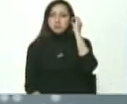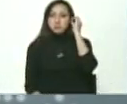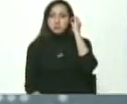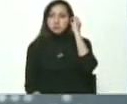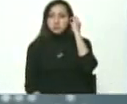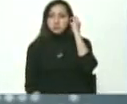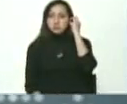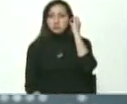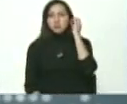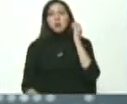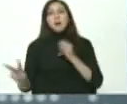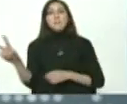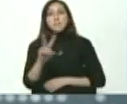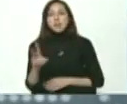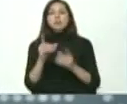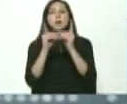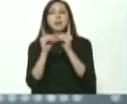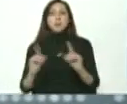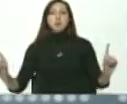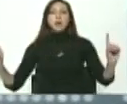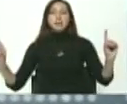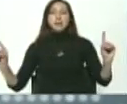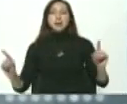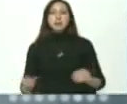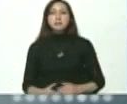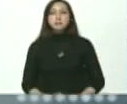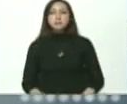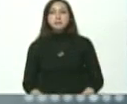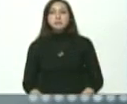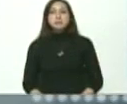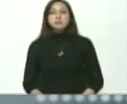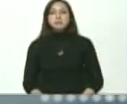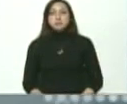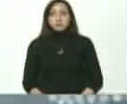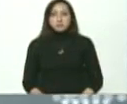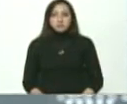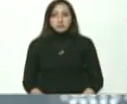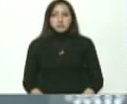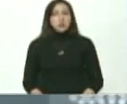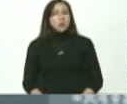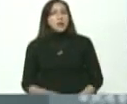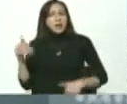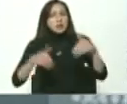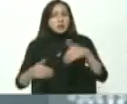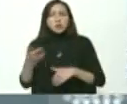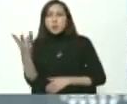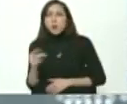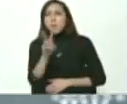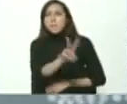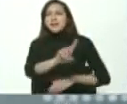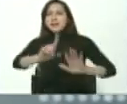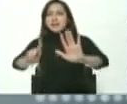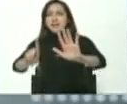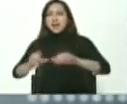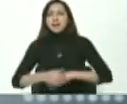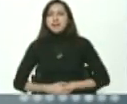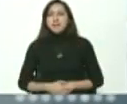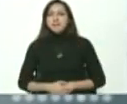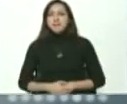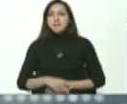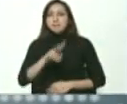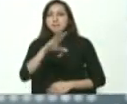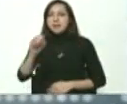Es la Venezuela democrática. Esta sería la elección número 26 en 20